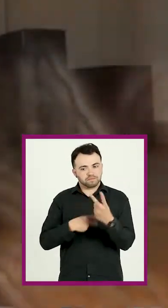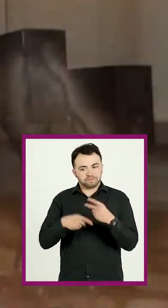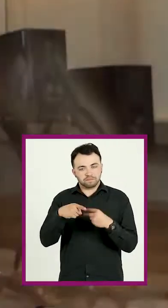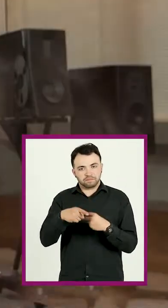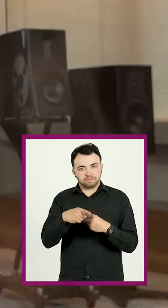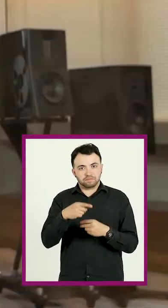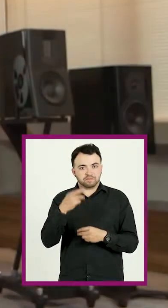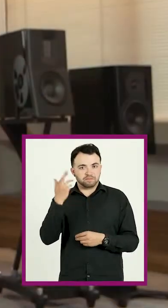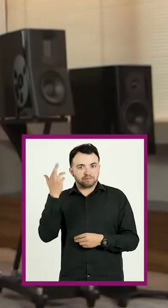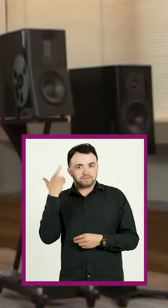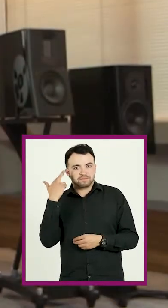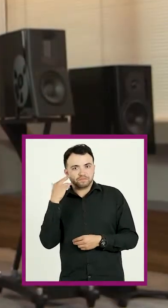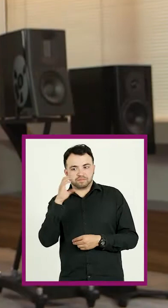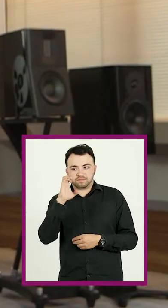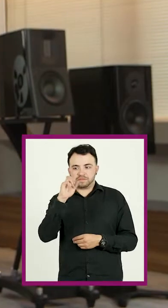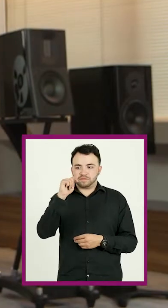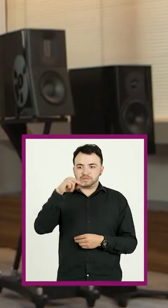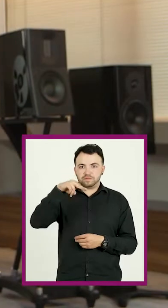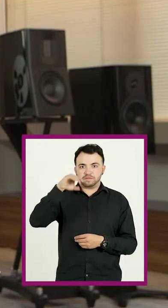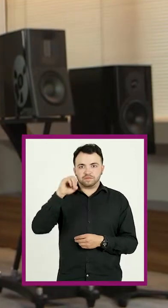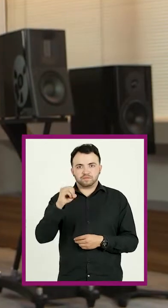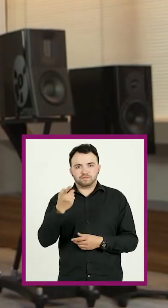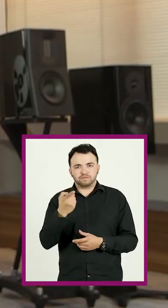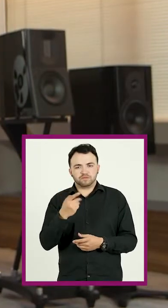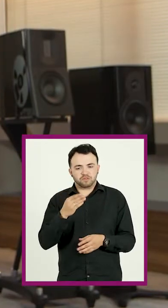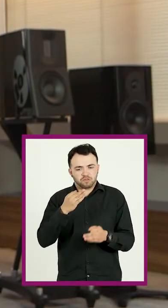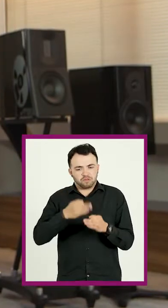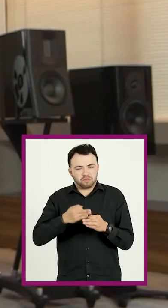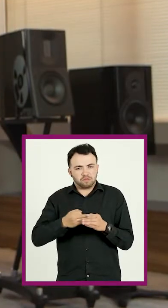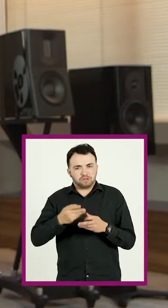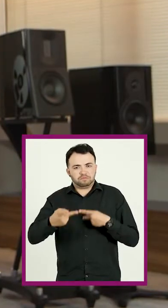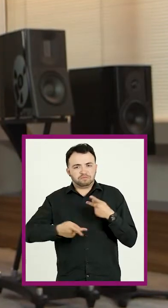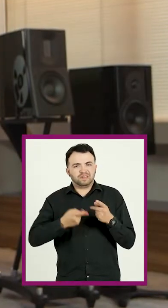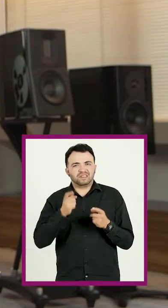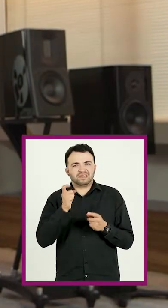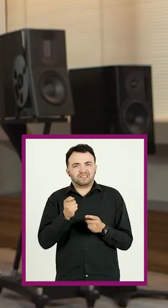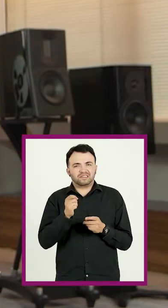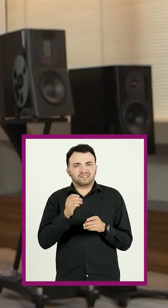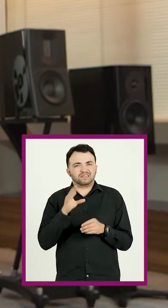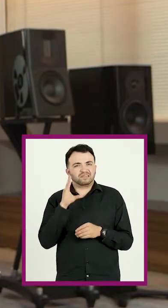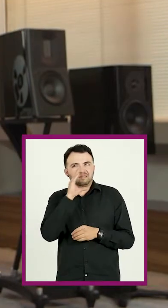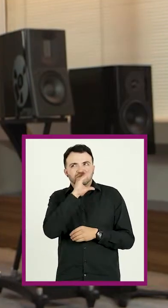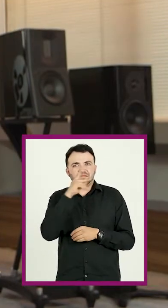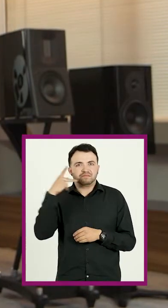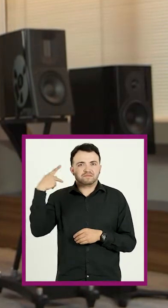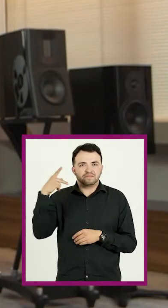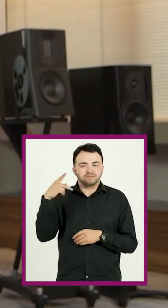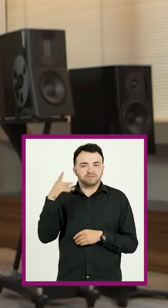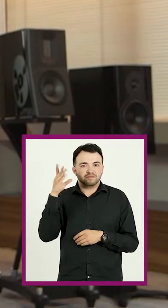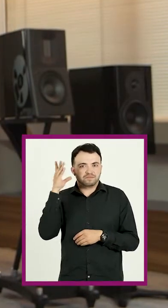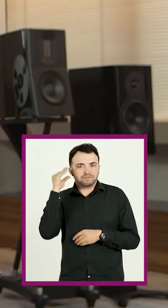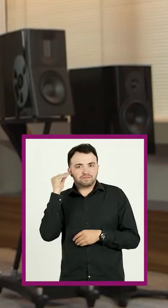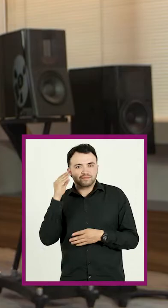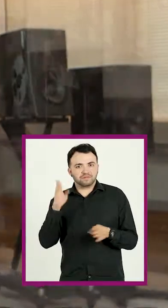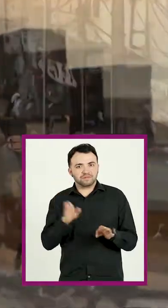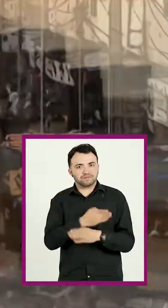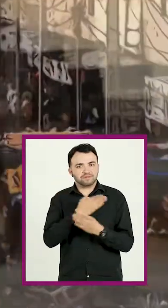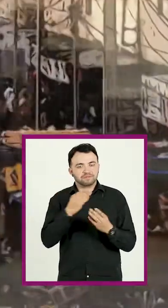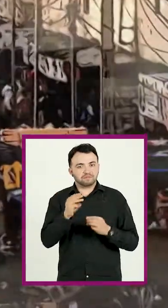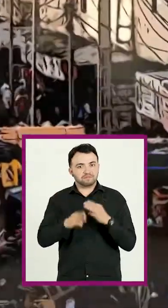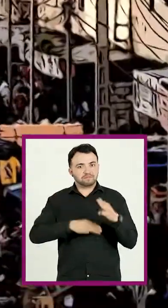bienvenidos una vez más a Etnomúsica. Hoy vamos a hablar sobre una parte, un cachito de África que es fundamental en la música de todo el